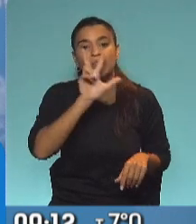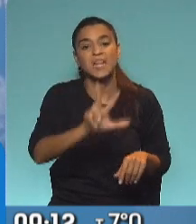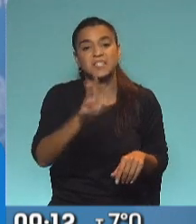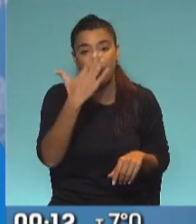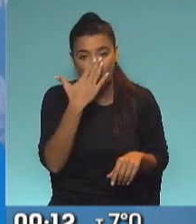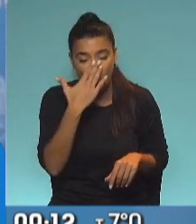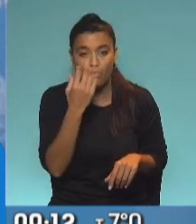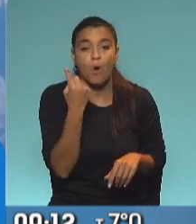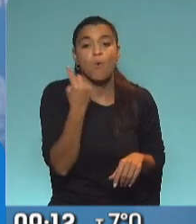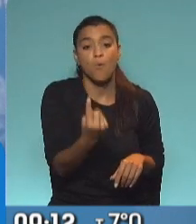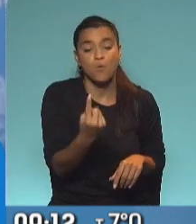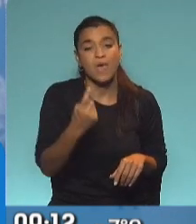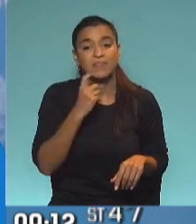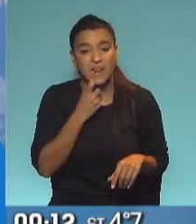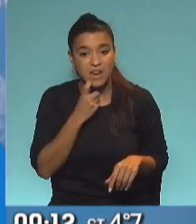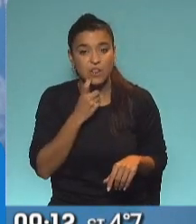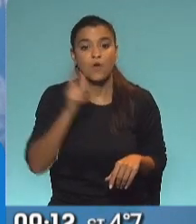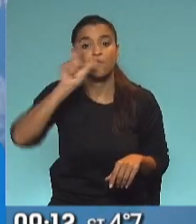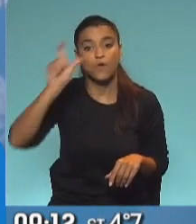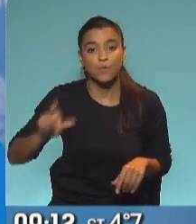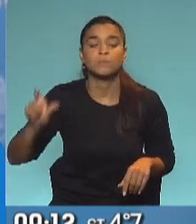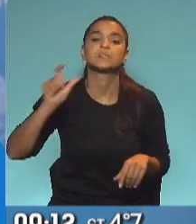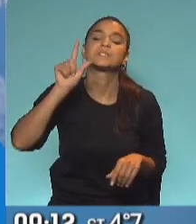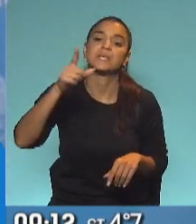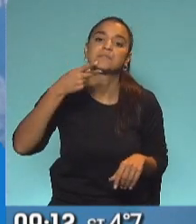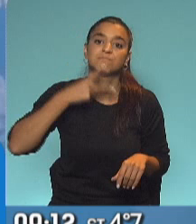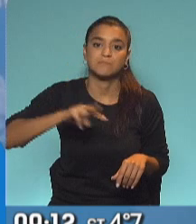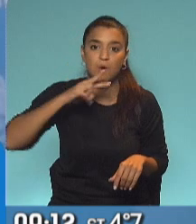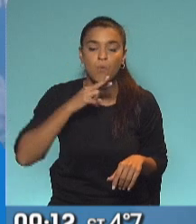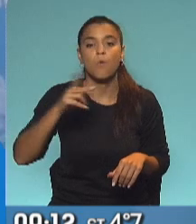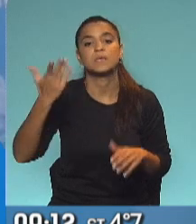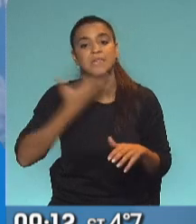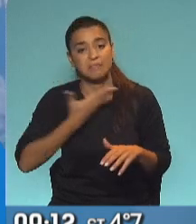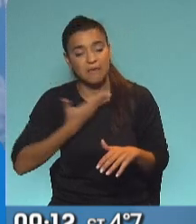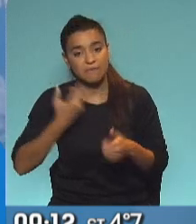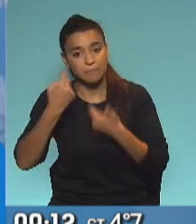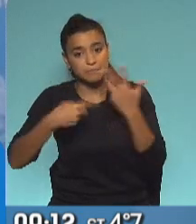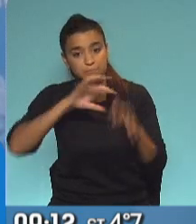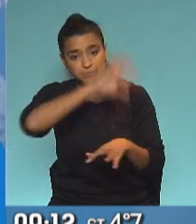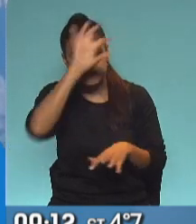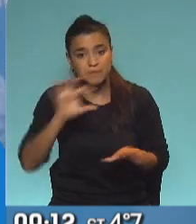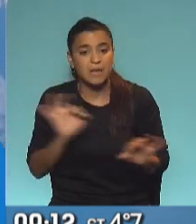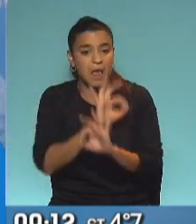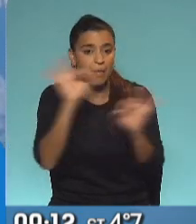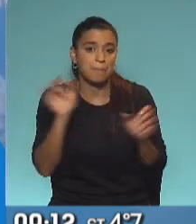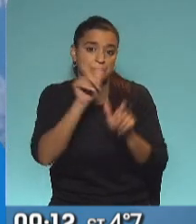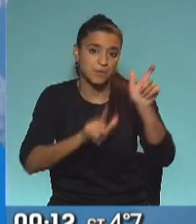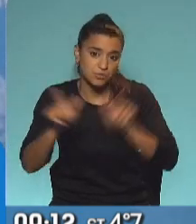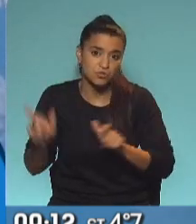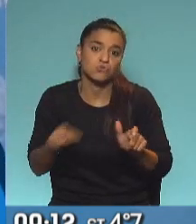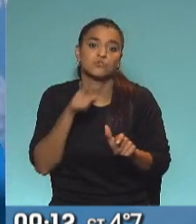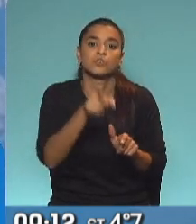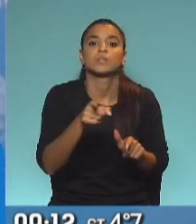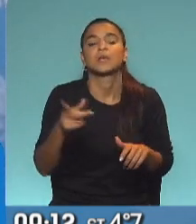Córdoba y 1 en Entre Ríos, Formosa, Salta, San Juan y Santa Fe. El resto de las provincias no reportaron personas internadas